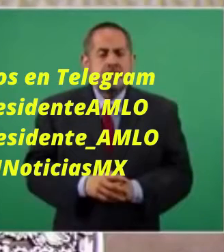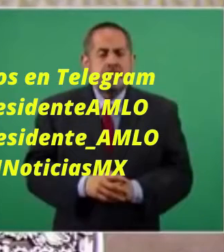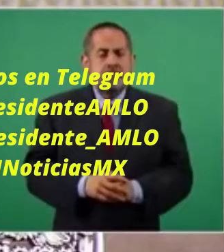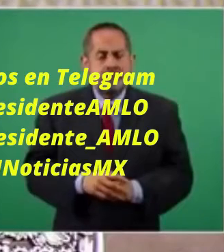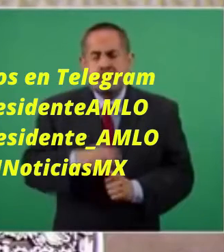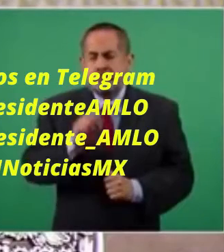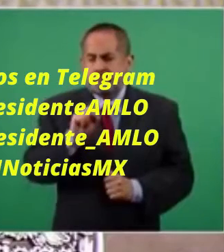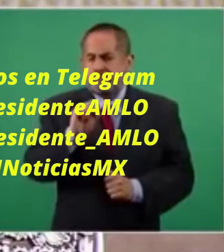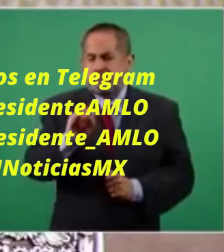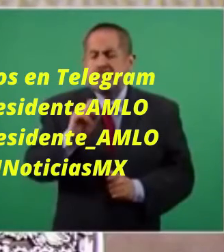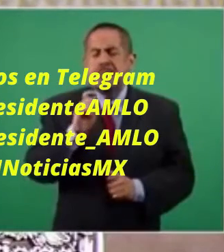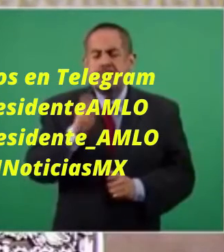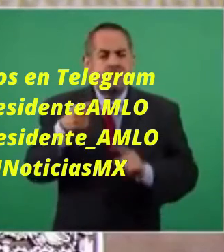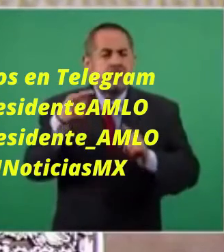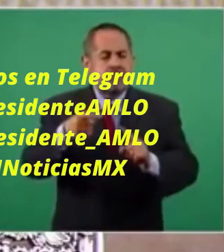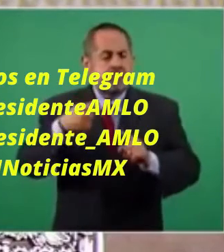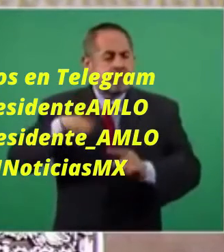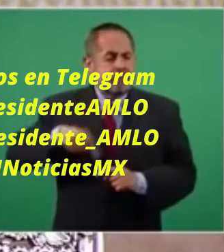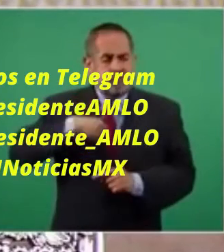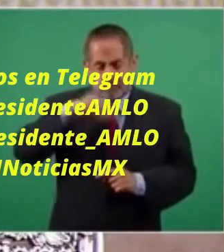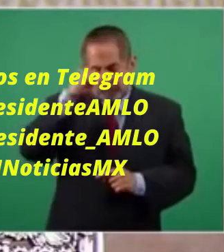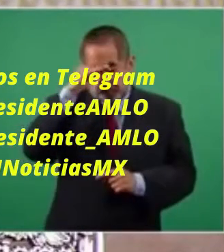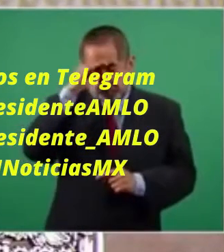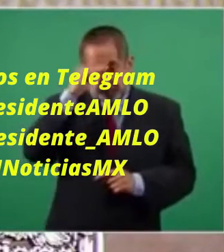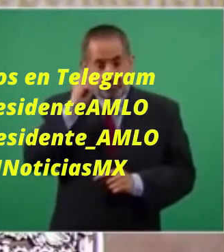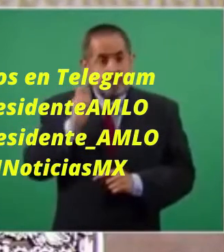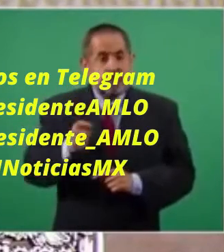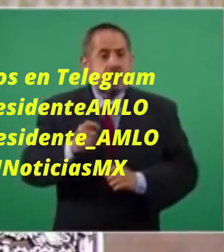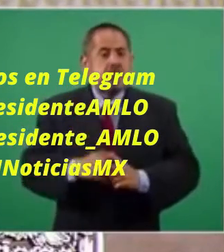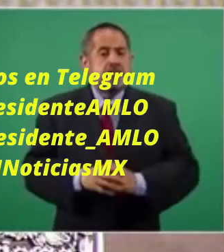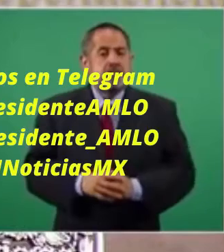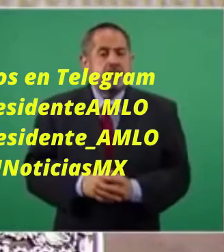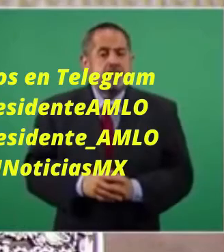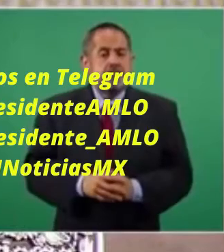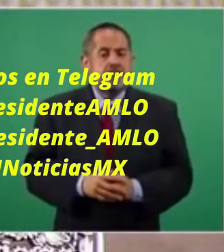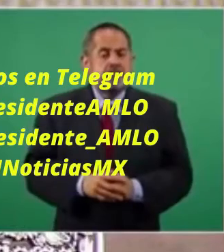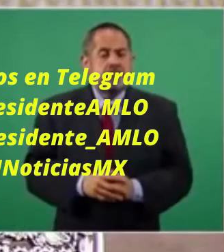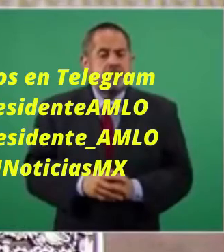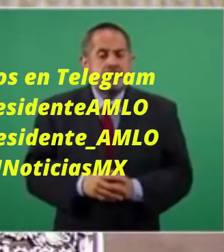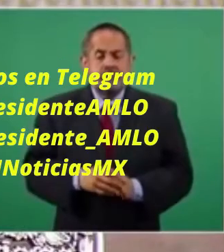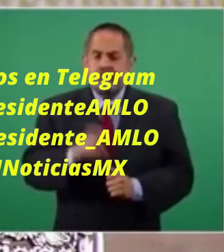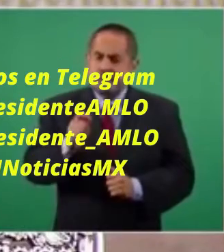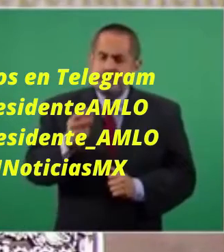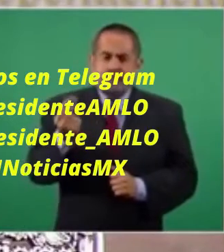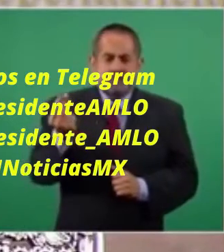Sí, consideramos que es necesario